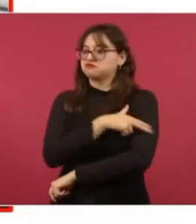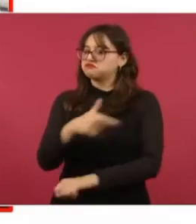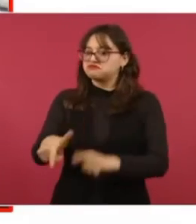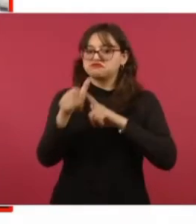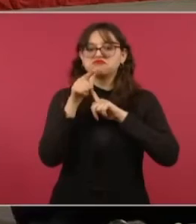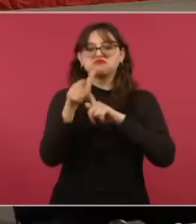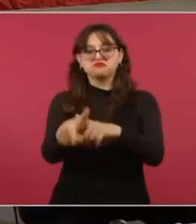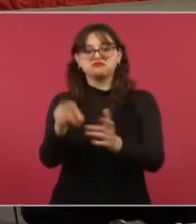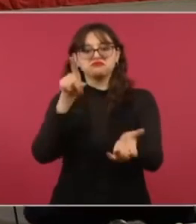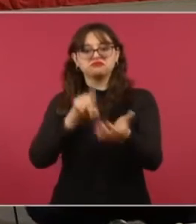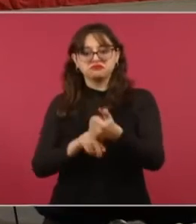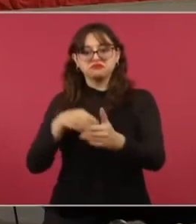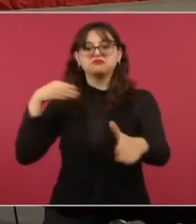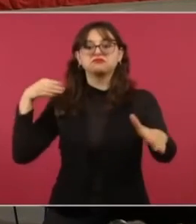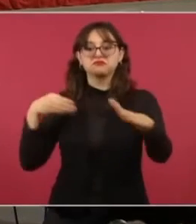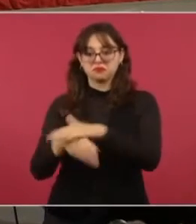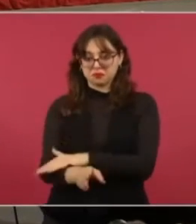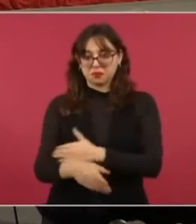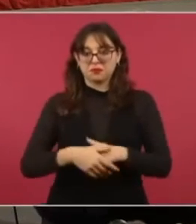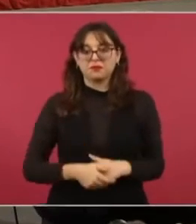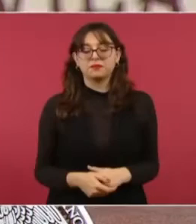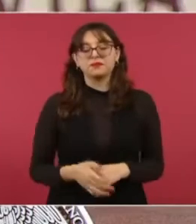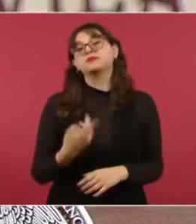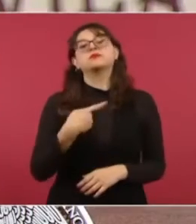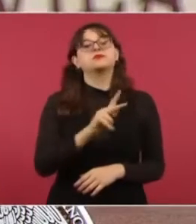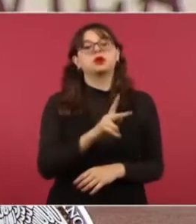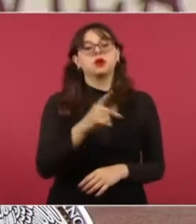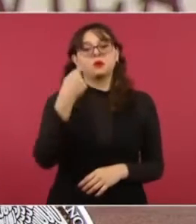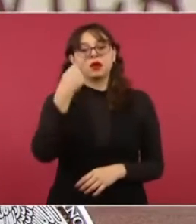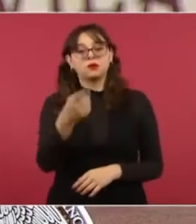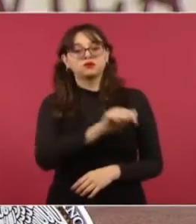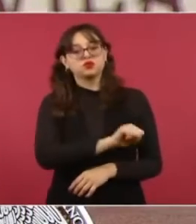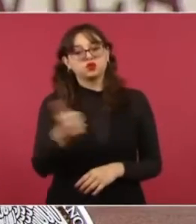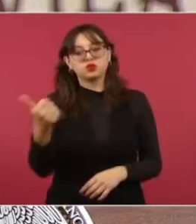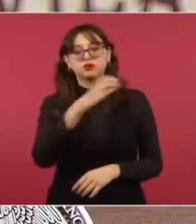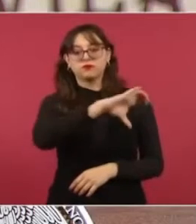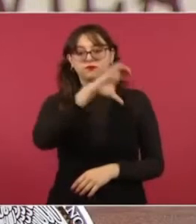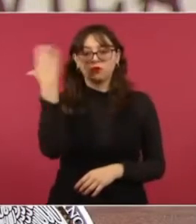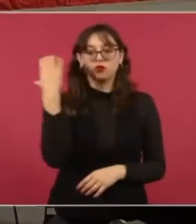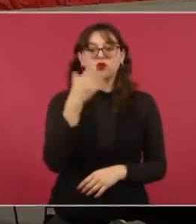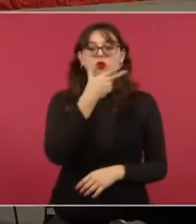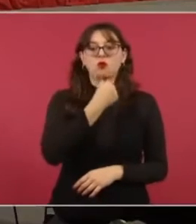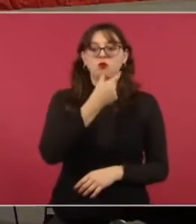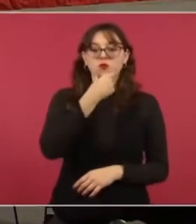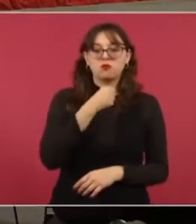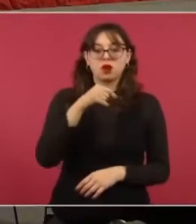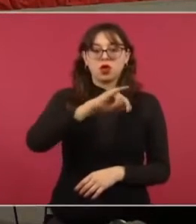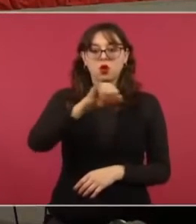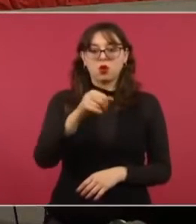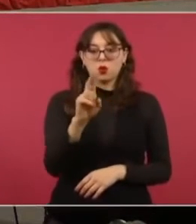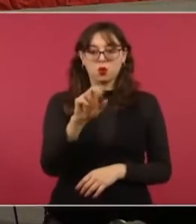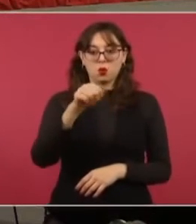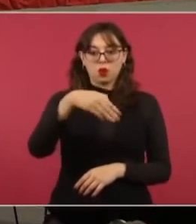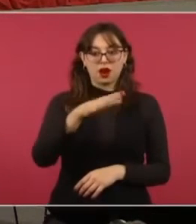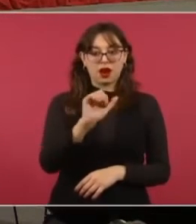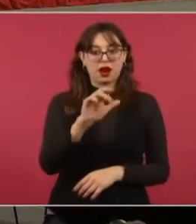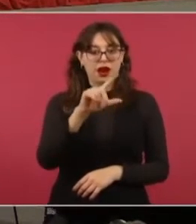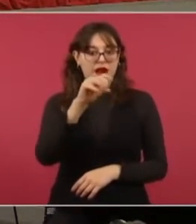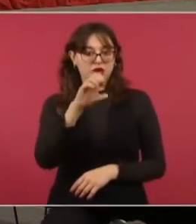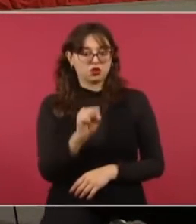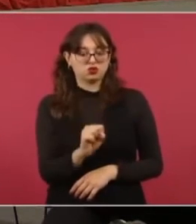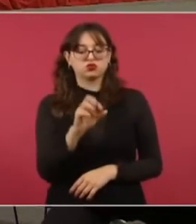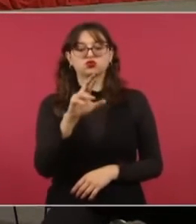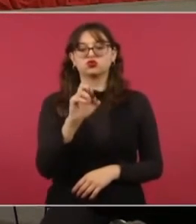Pero veamos las fotos que ha publicado Juan Carlos Rocha en sus redes sociales, donde muestra